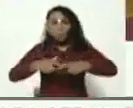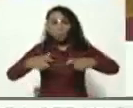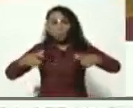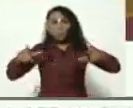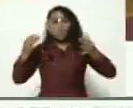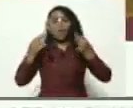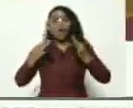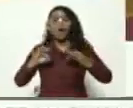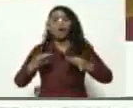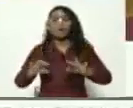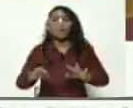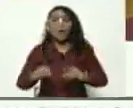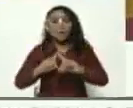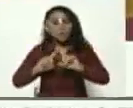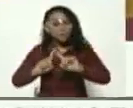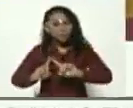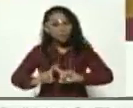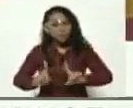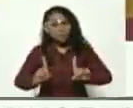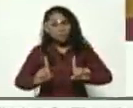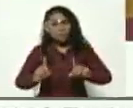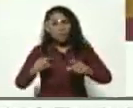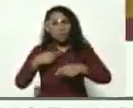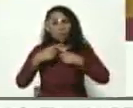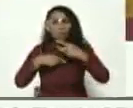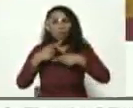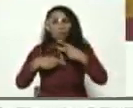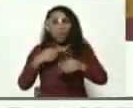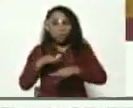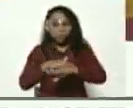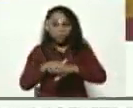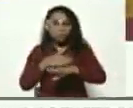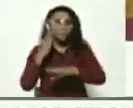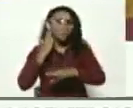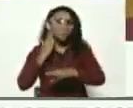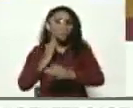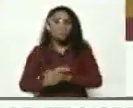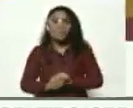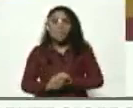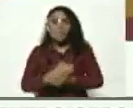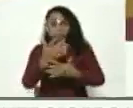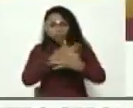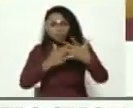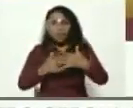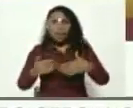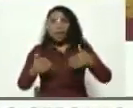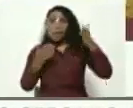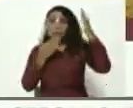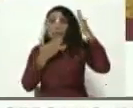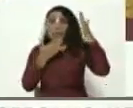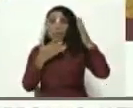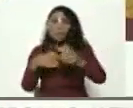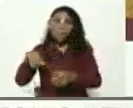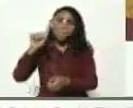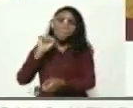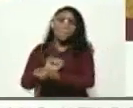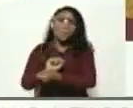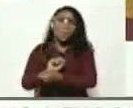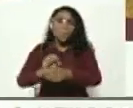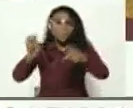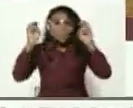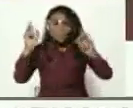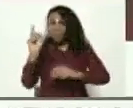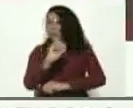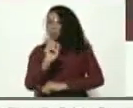naturaleza y de la diversidad étnica. En las descripciones que hace de indios y negros esclavizados, sus argumentos no